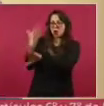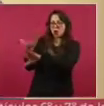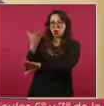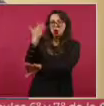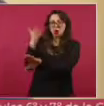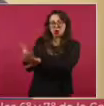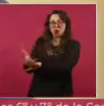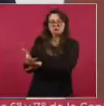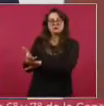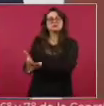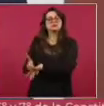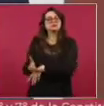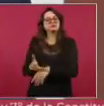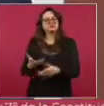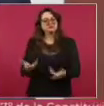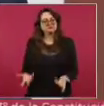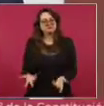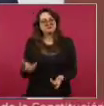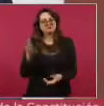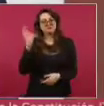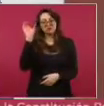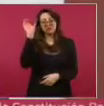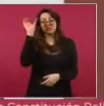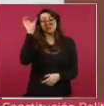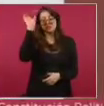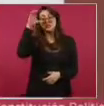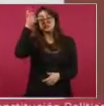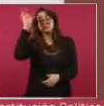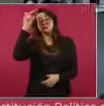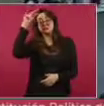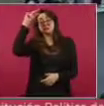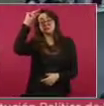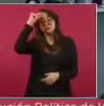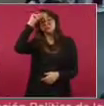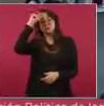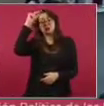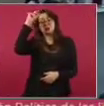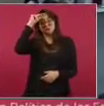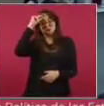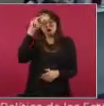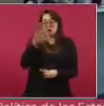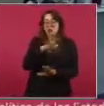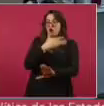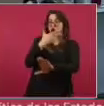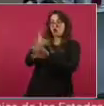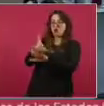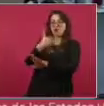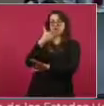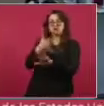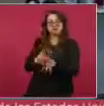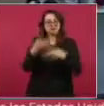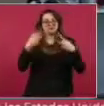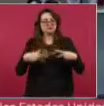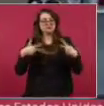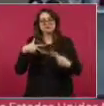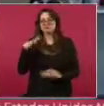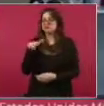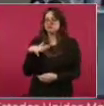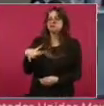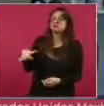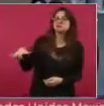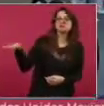oficiosa y de los científicos, como se llamaba a los intelectuales al servicio del